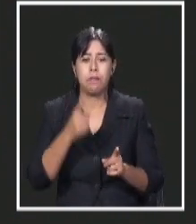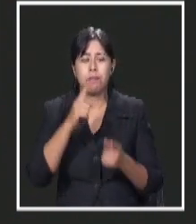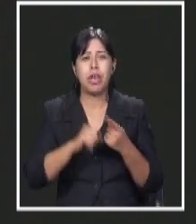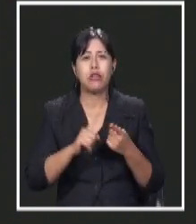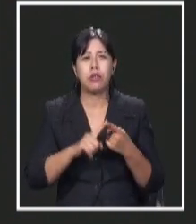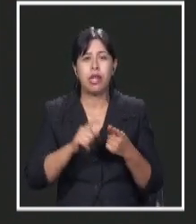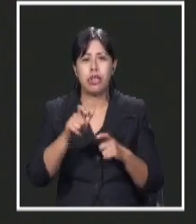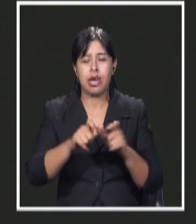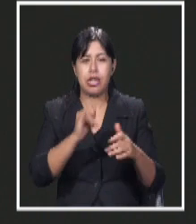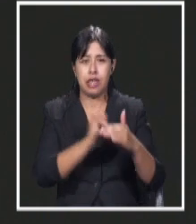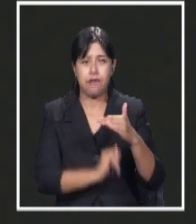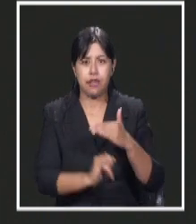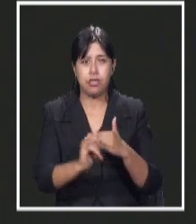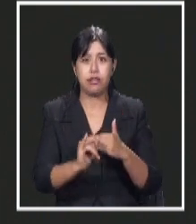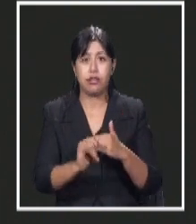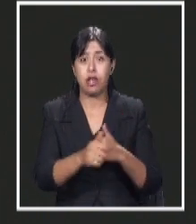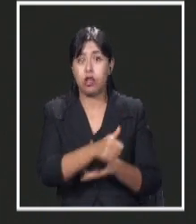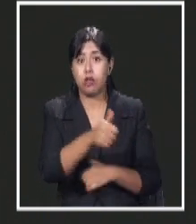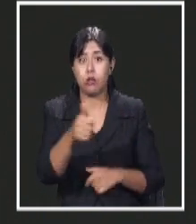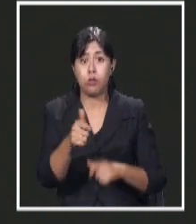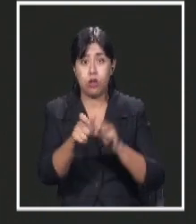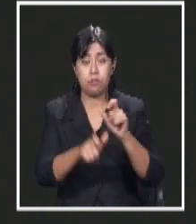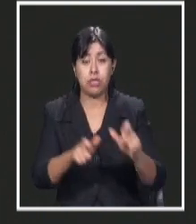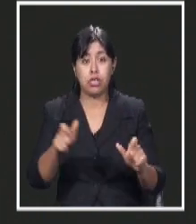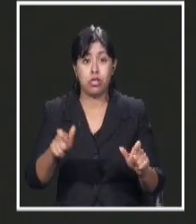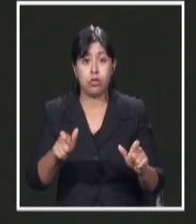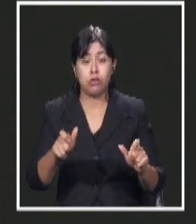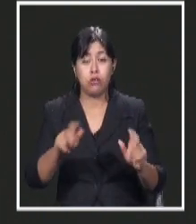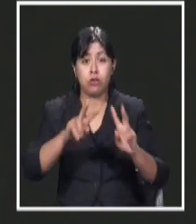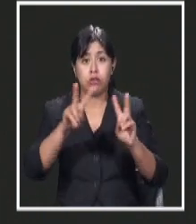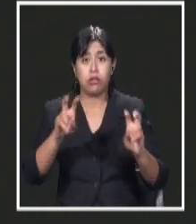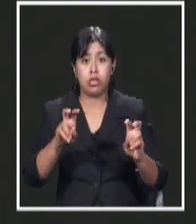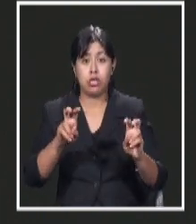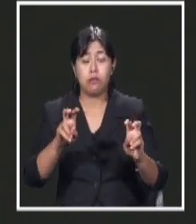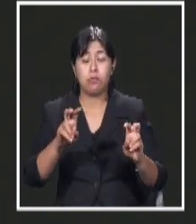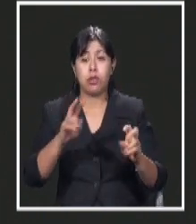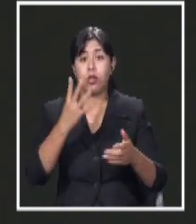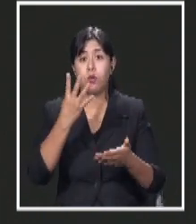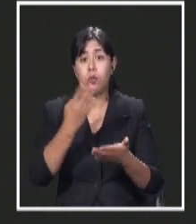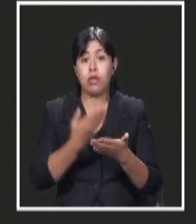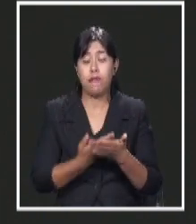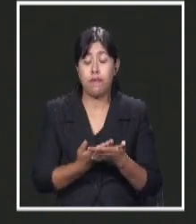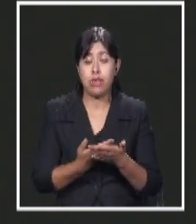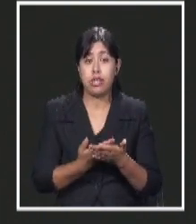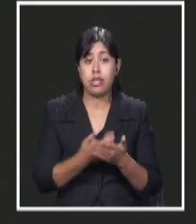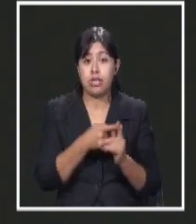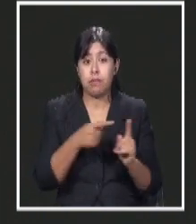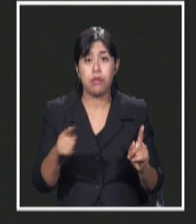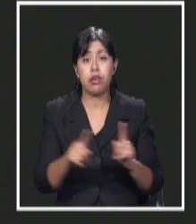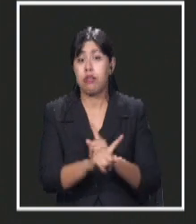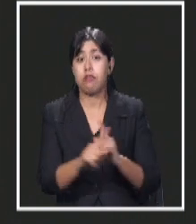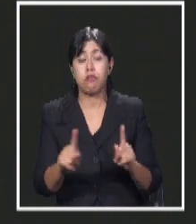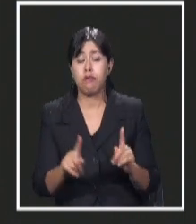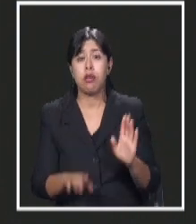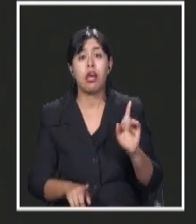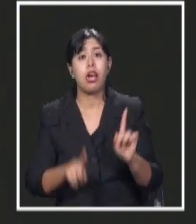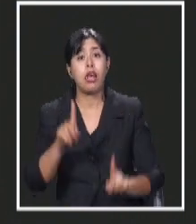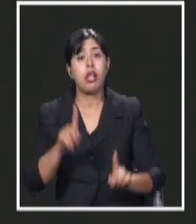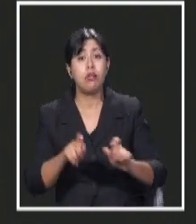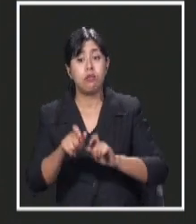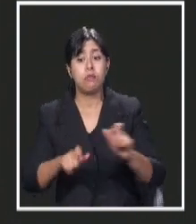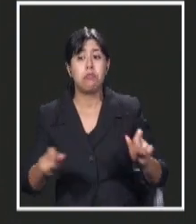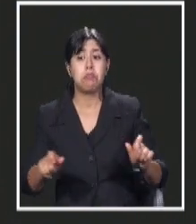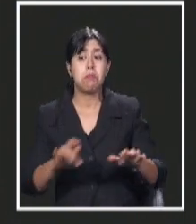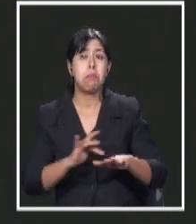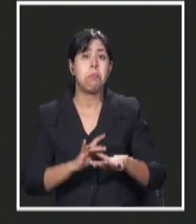mental. No todas las personas requieren una terapia 4 veces por semana. ¿Sí? Hay personas que pueden requerir nada